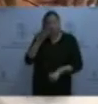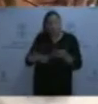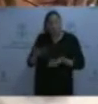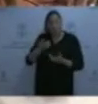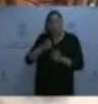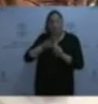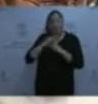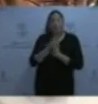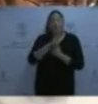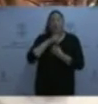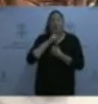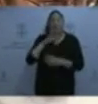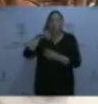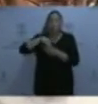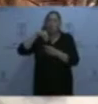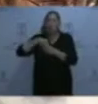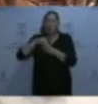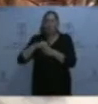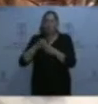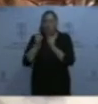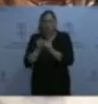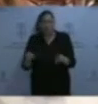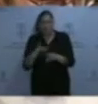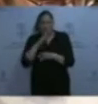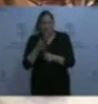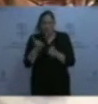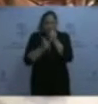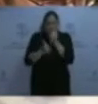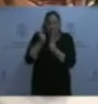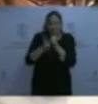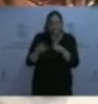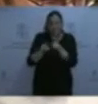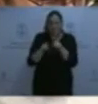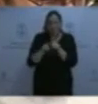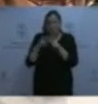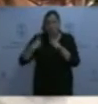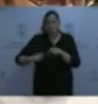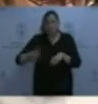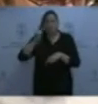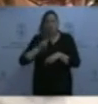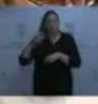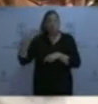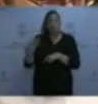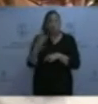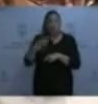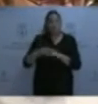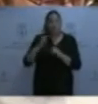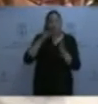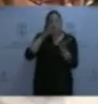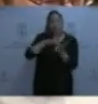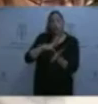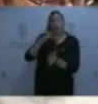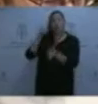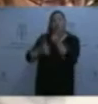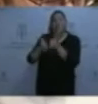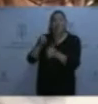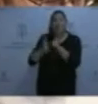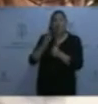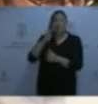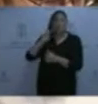de contenidos, ya que se acabará estudiando lo que se examina, como pasa ya de forma efectiva en segundo de bachillerato de cara a la selectividad, etcétera, etcétera,